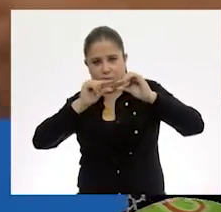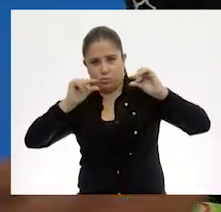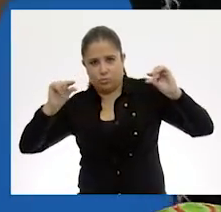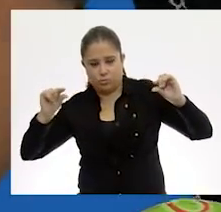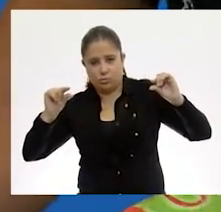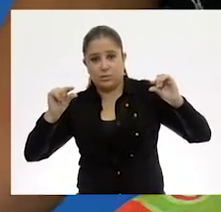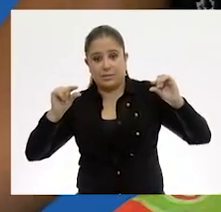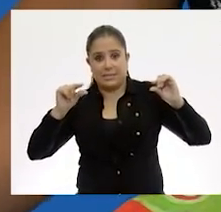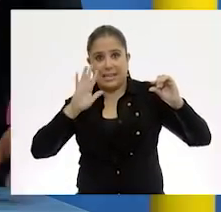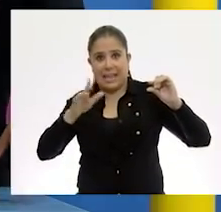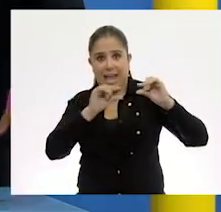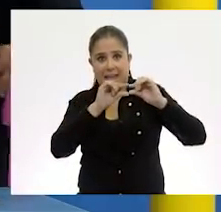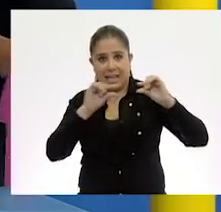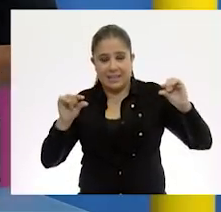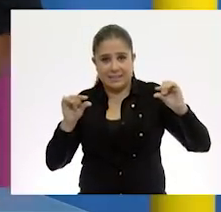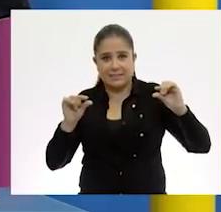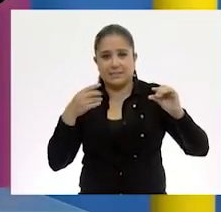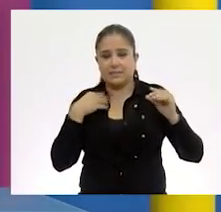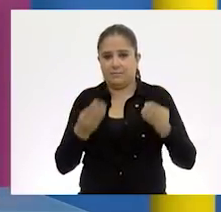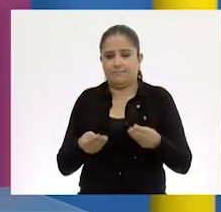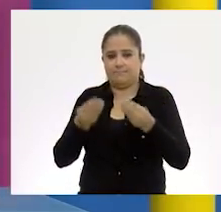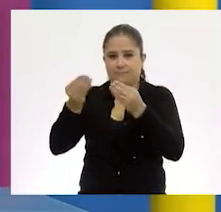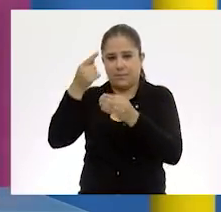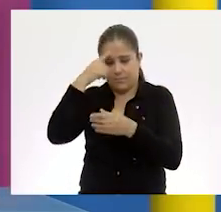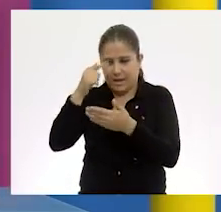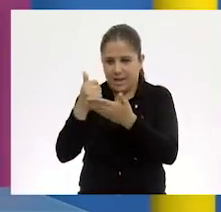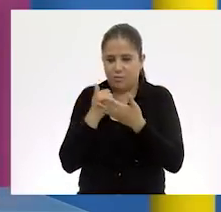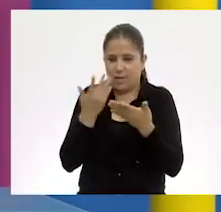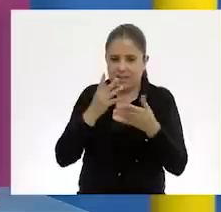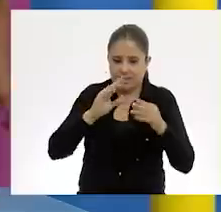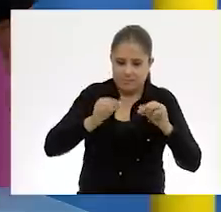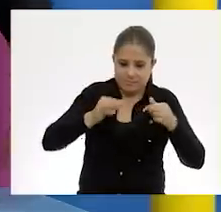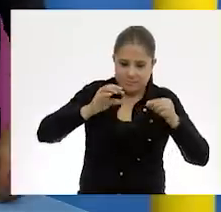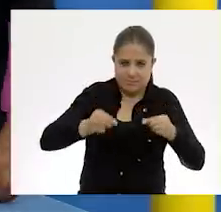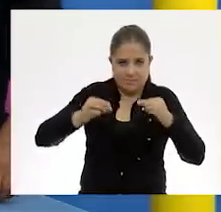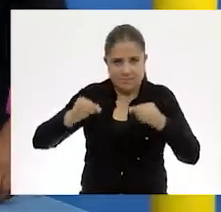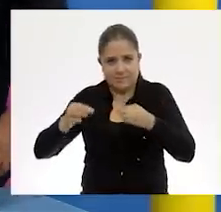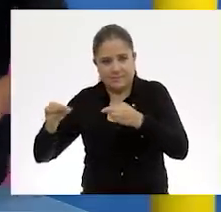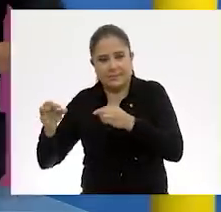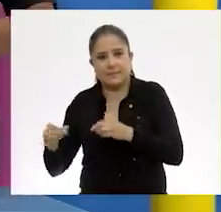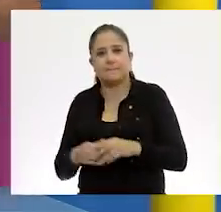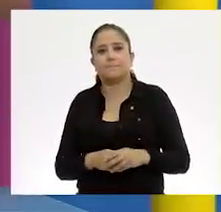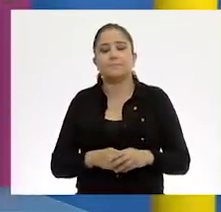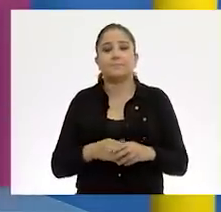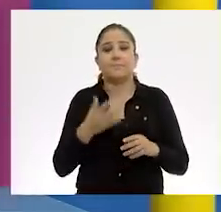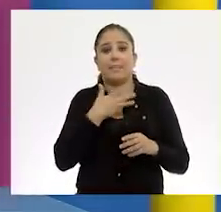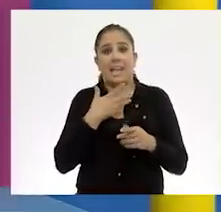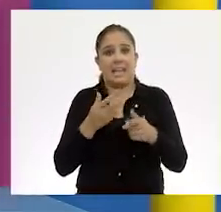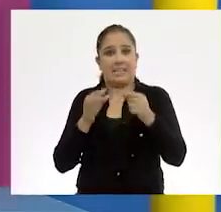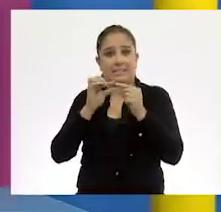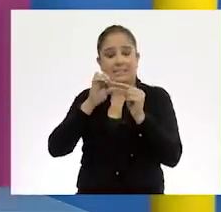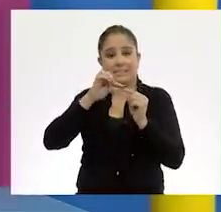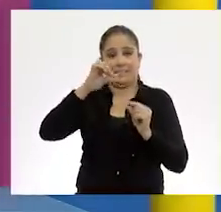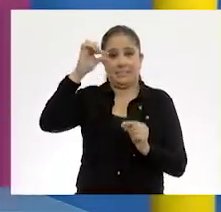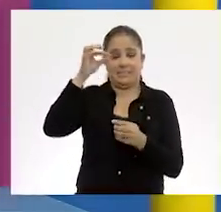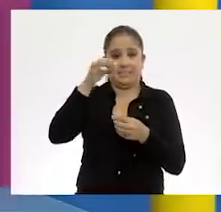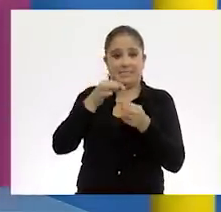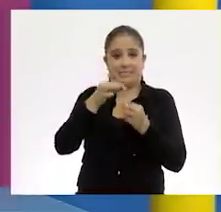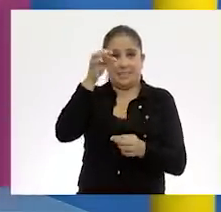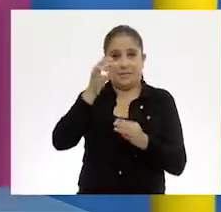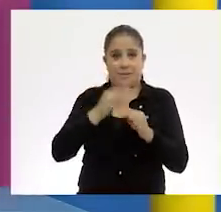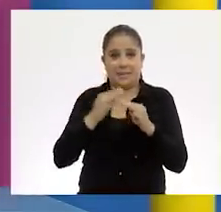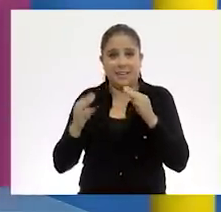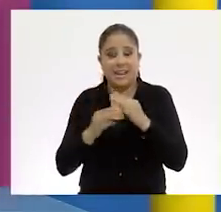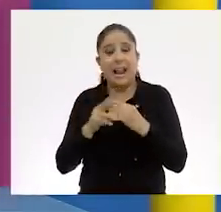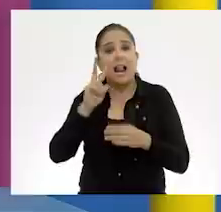Ya que lo tenemos así, les paso un poquito de papel para que me hagan. Gracias. Sí, gracias. Ya que tenemos así nuestro material,